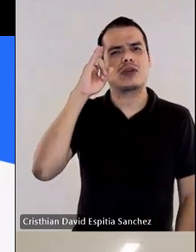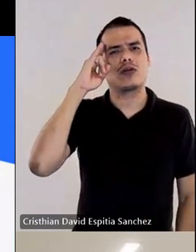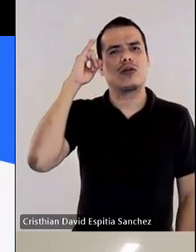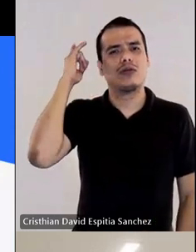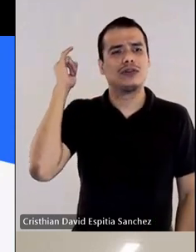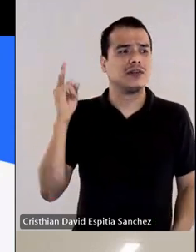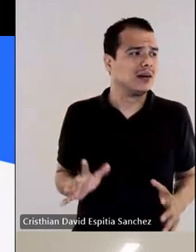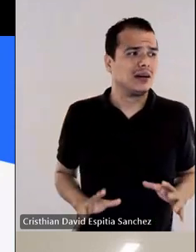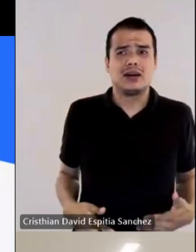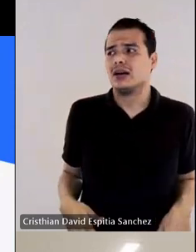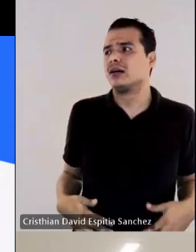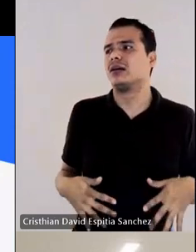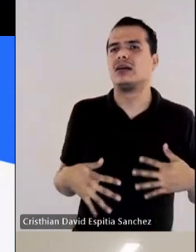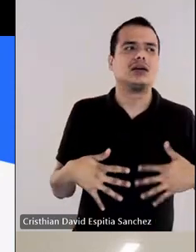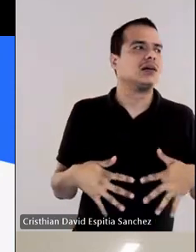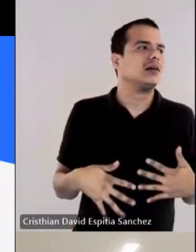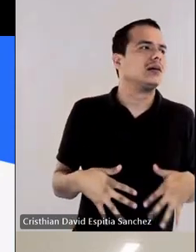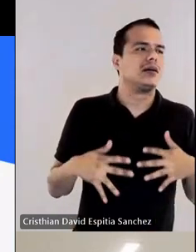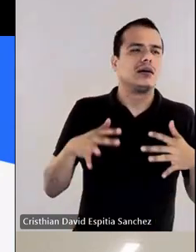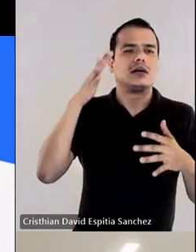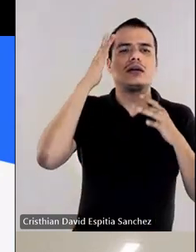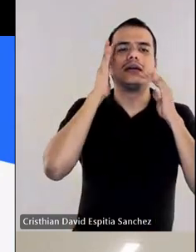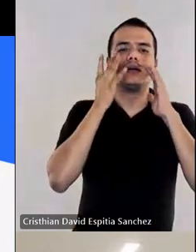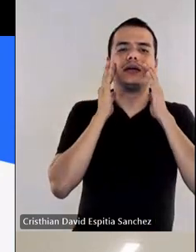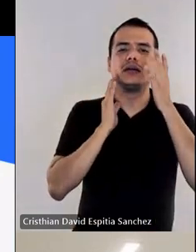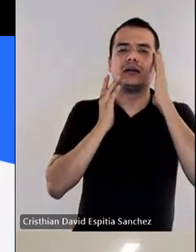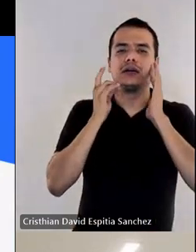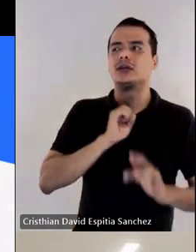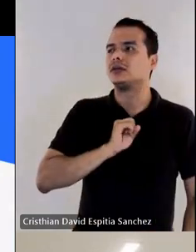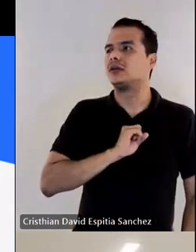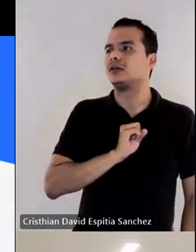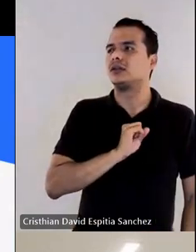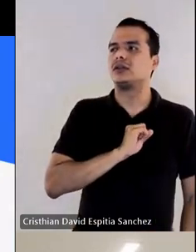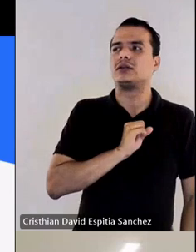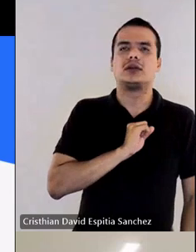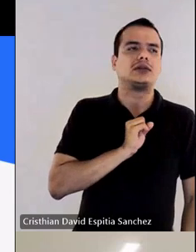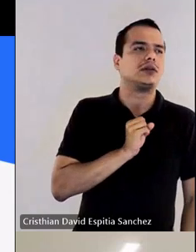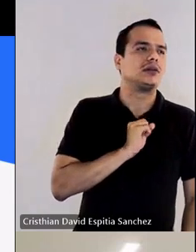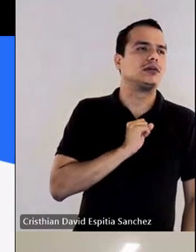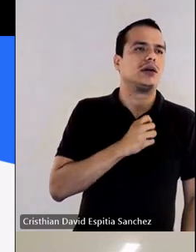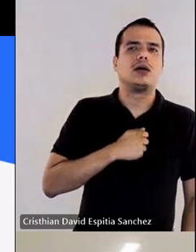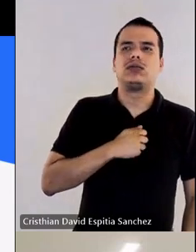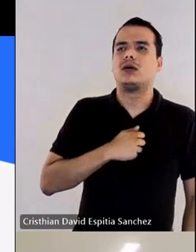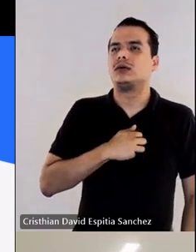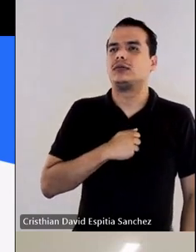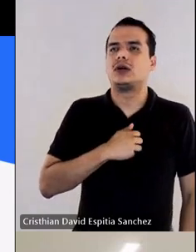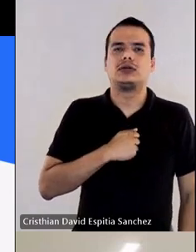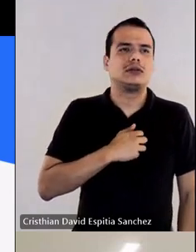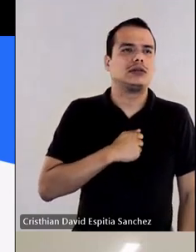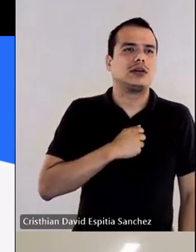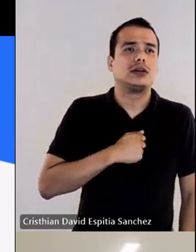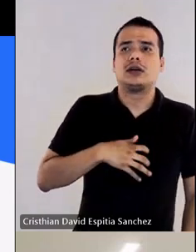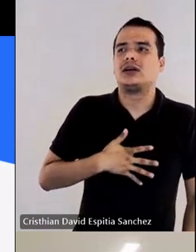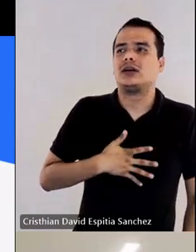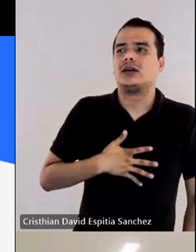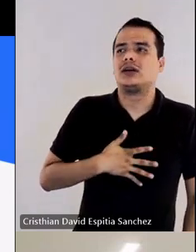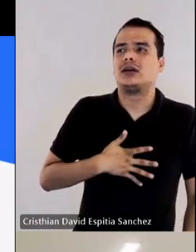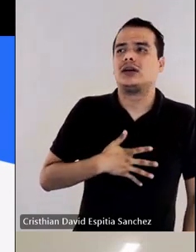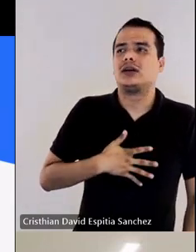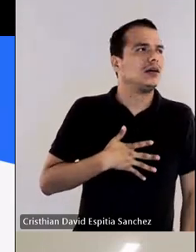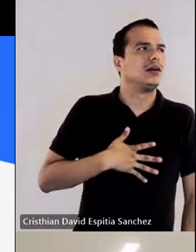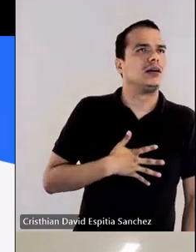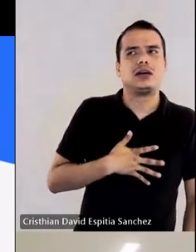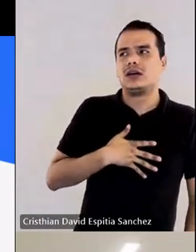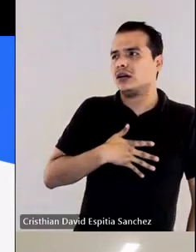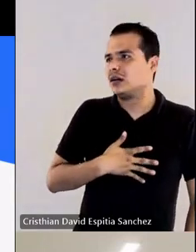temblor generalizado, sudoración, taquicardia, palpitaciones, dificultad respiratoria, mareos